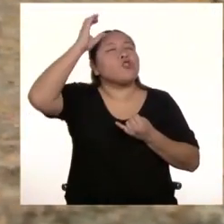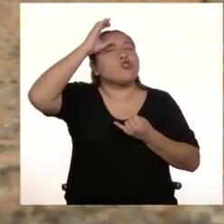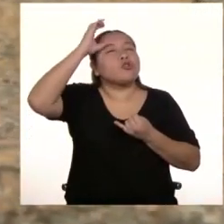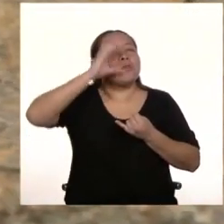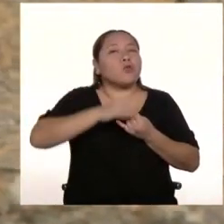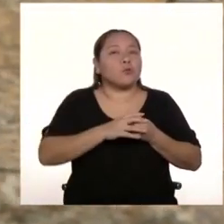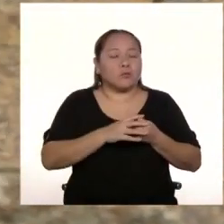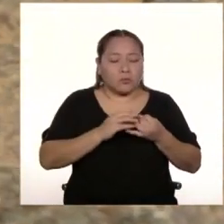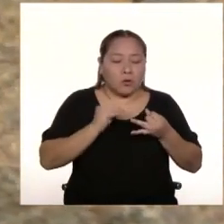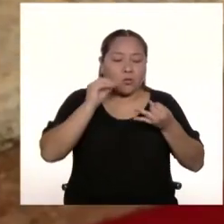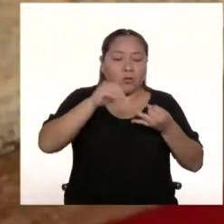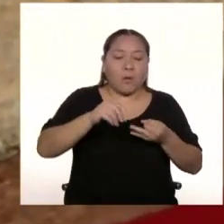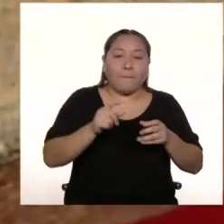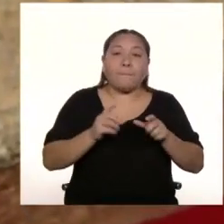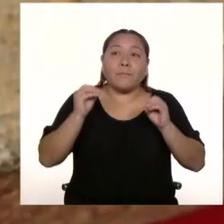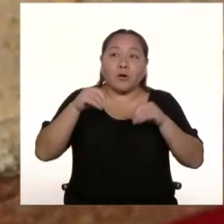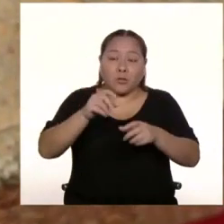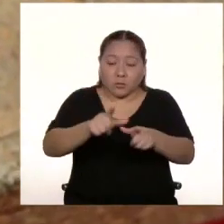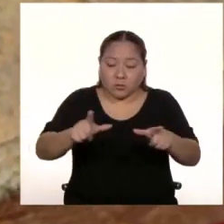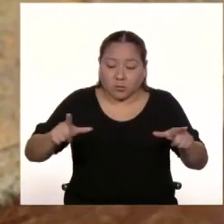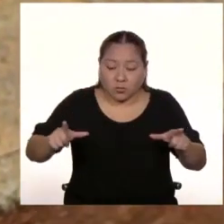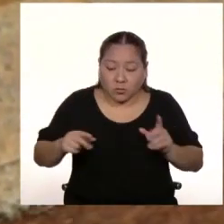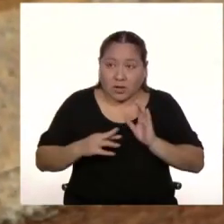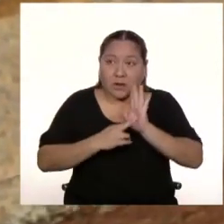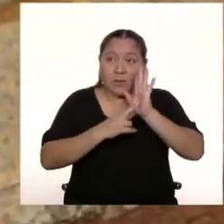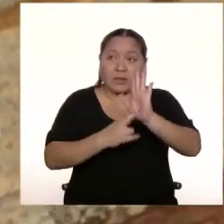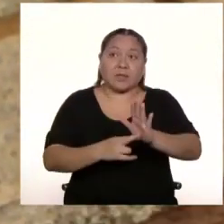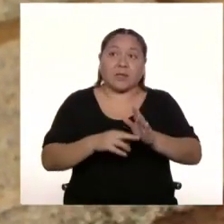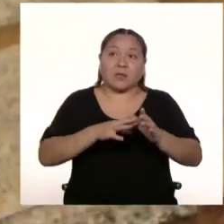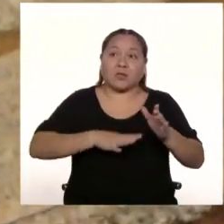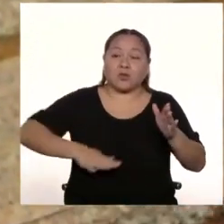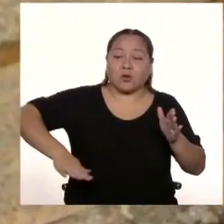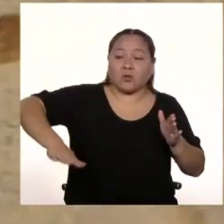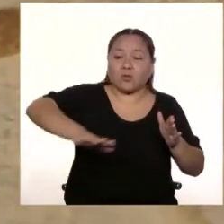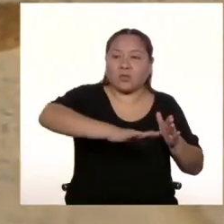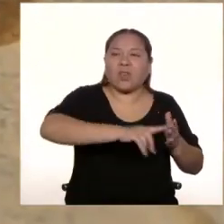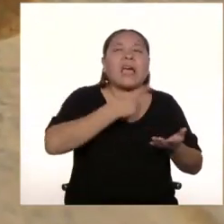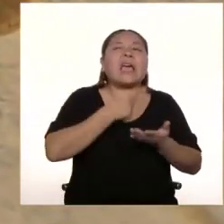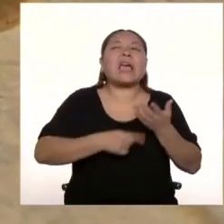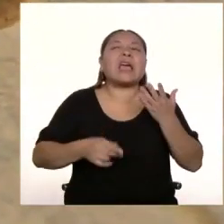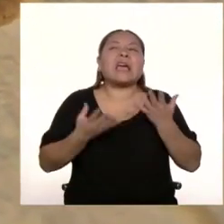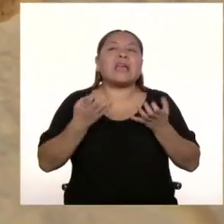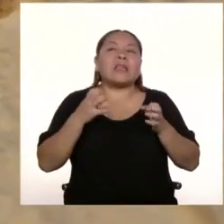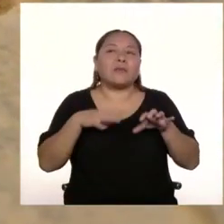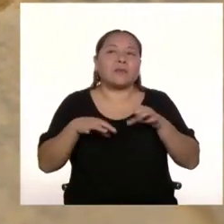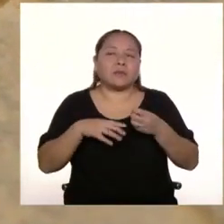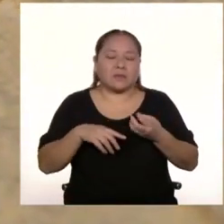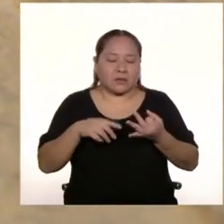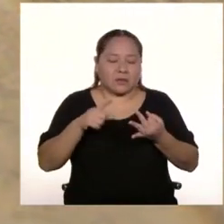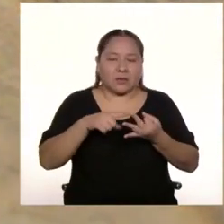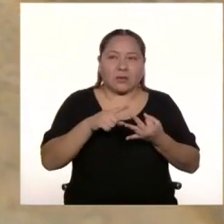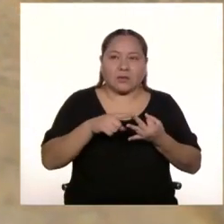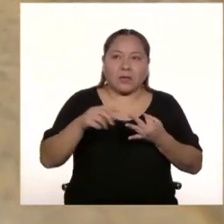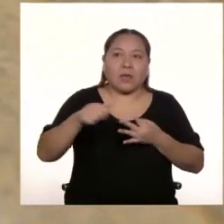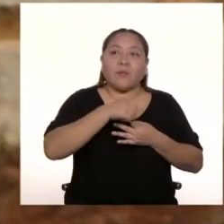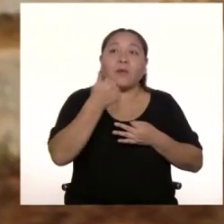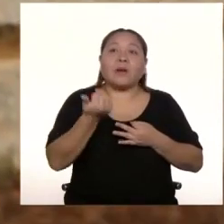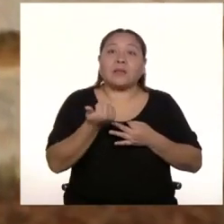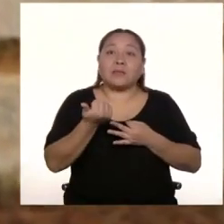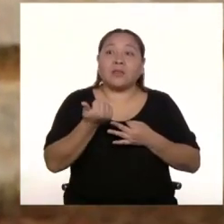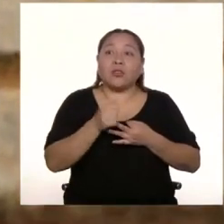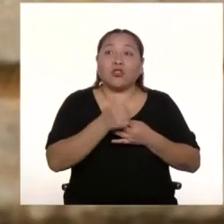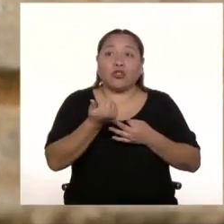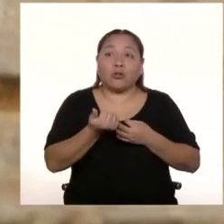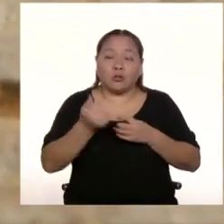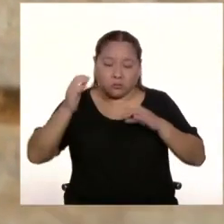lo trasladamos a un plano, a una representación en escala de lo que queremos hacer y luego pasamos a obra, es decir, el tercer